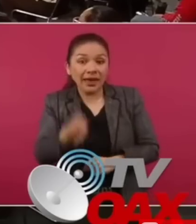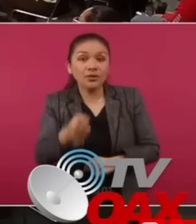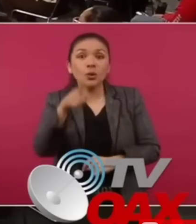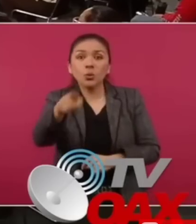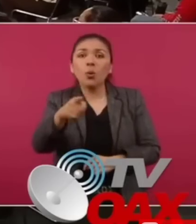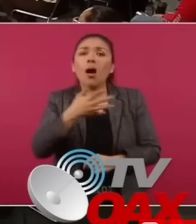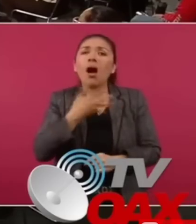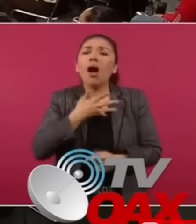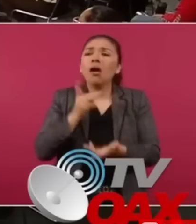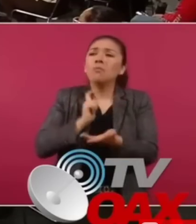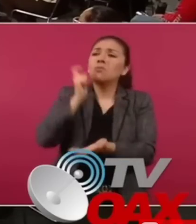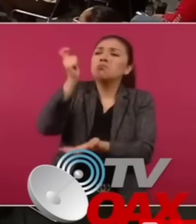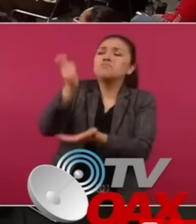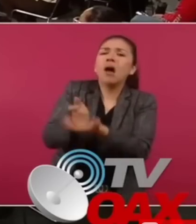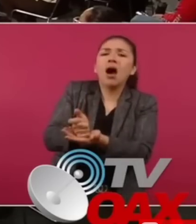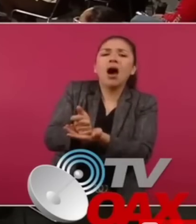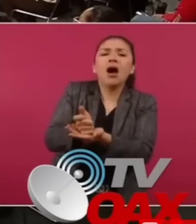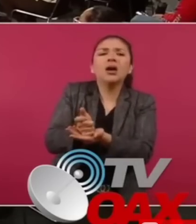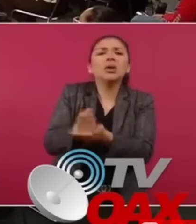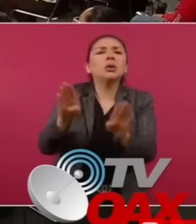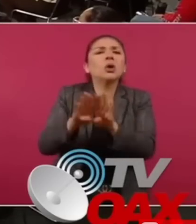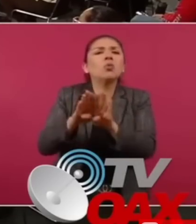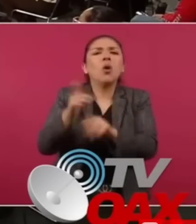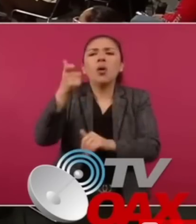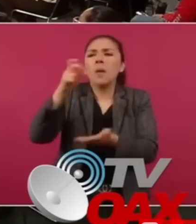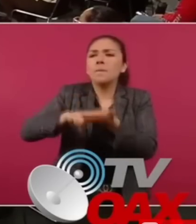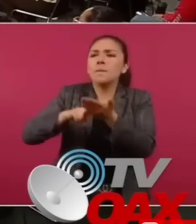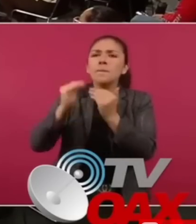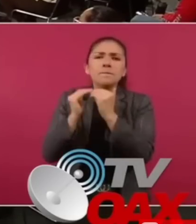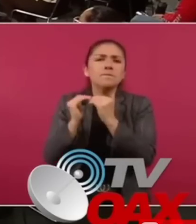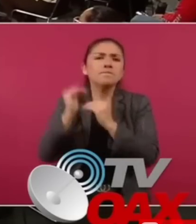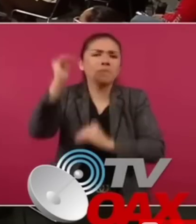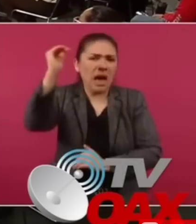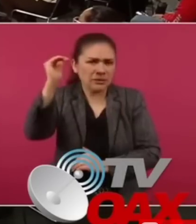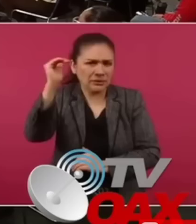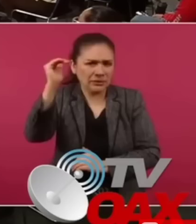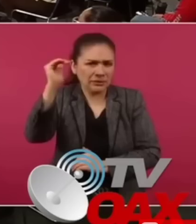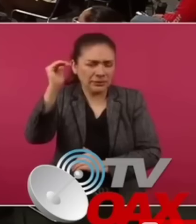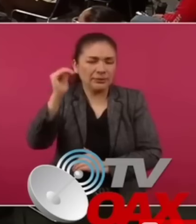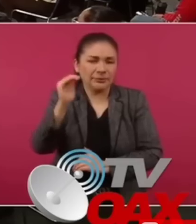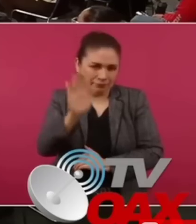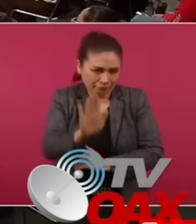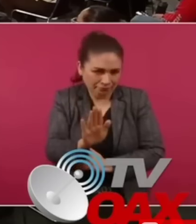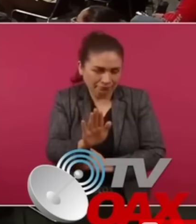pagando un 70% más. Por eso pregunto. Pero eso sí.